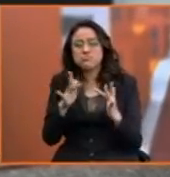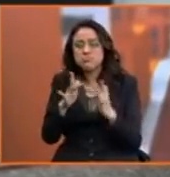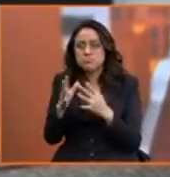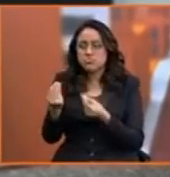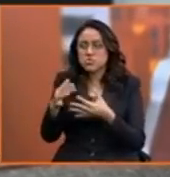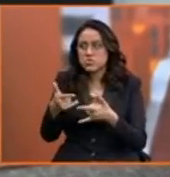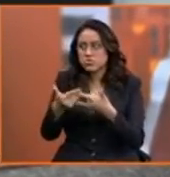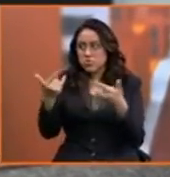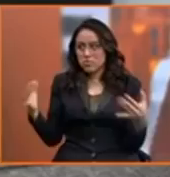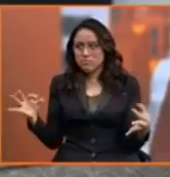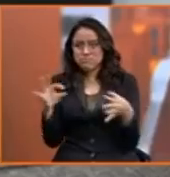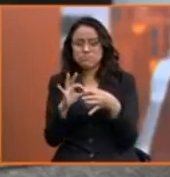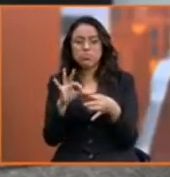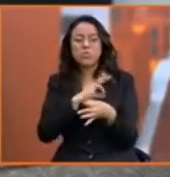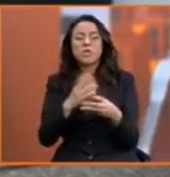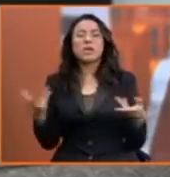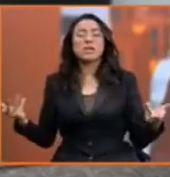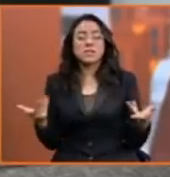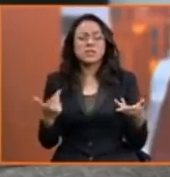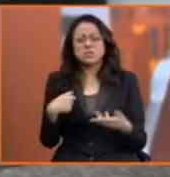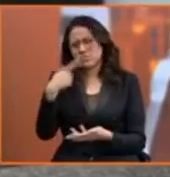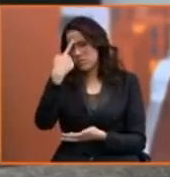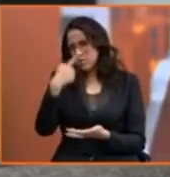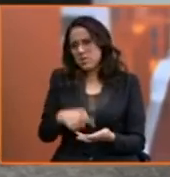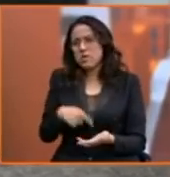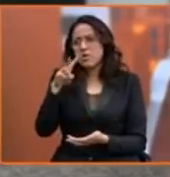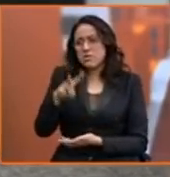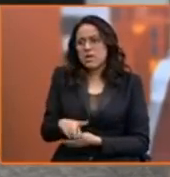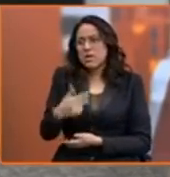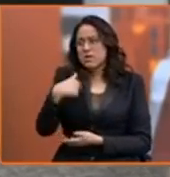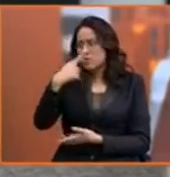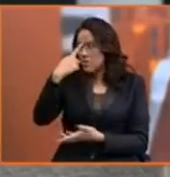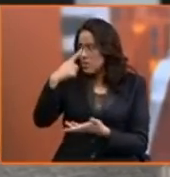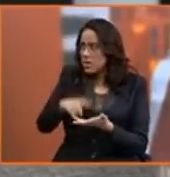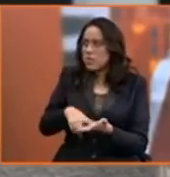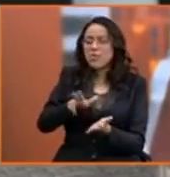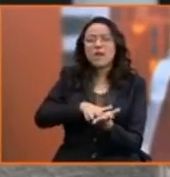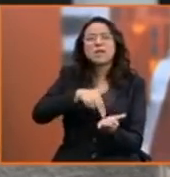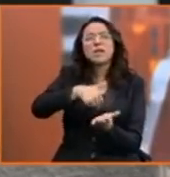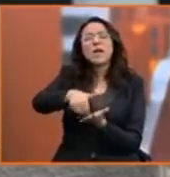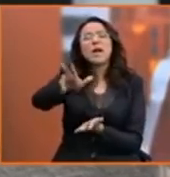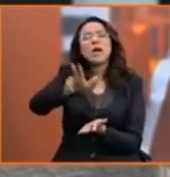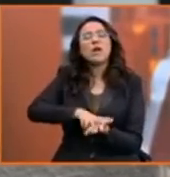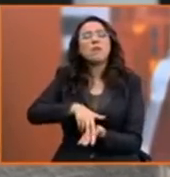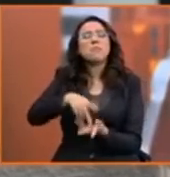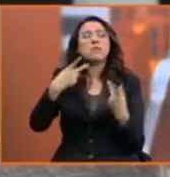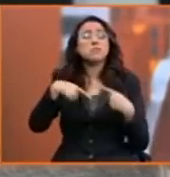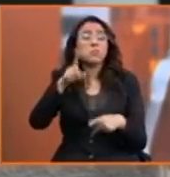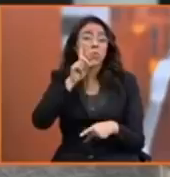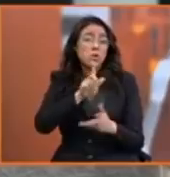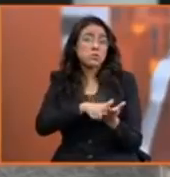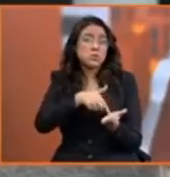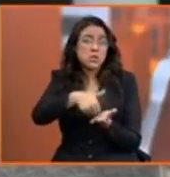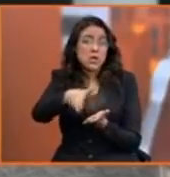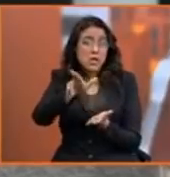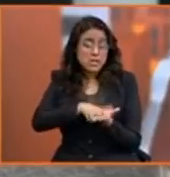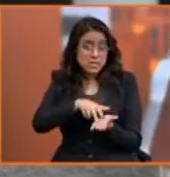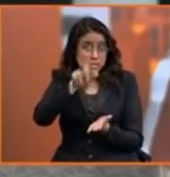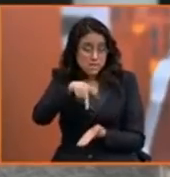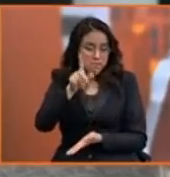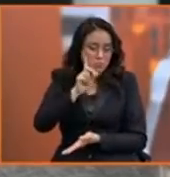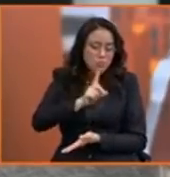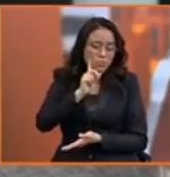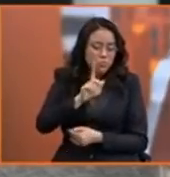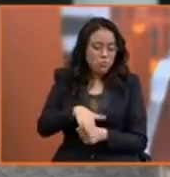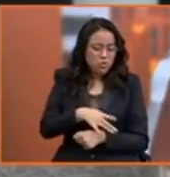esta historia. Y eso, o sea, creo que es una heroína, es una mujer, sí, es una heroína. Ella era una mujer